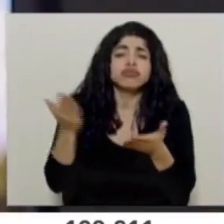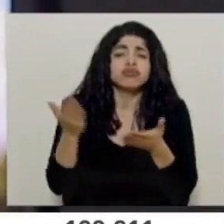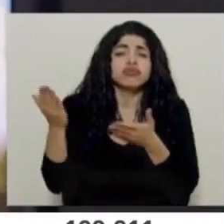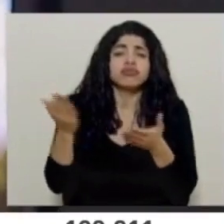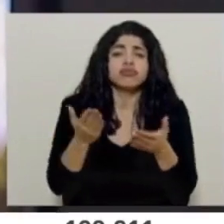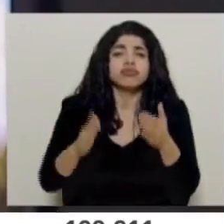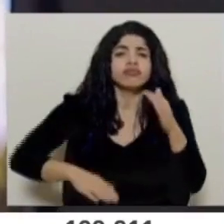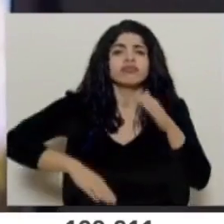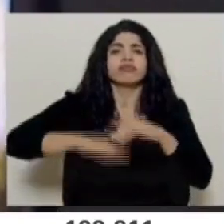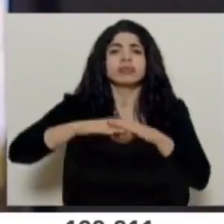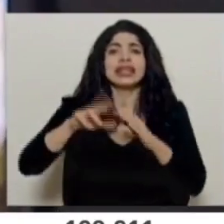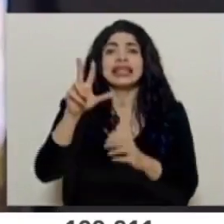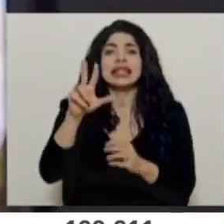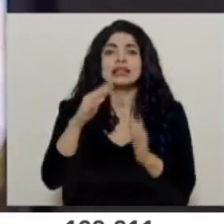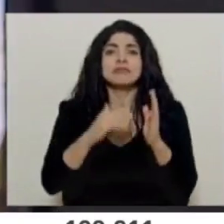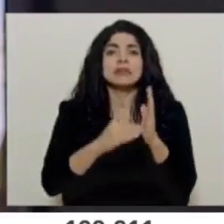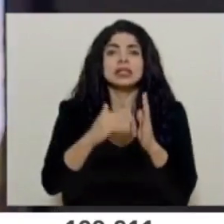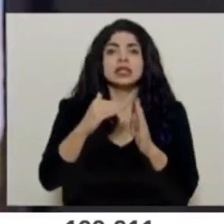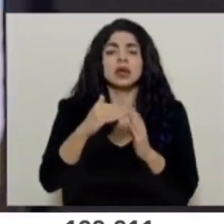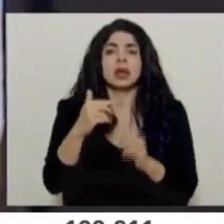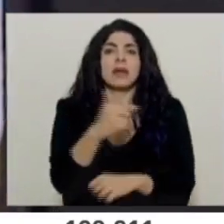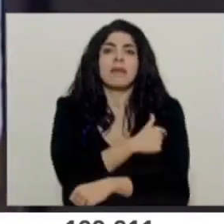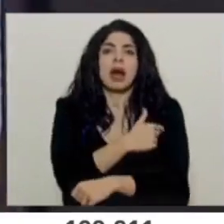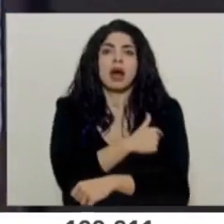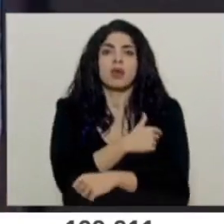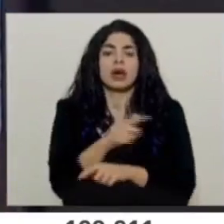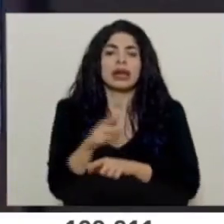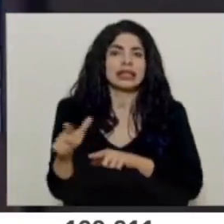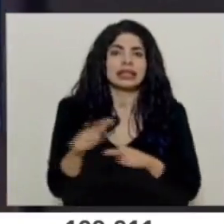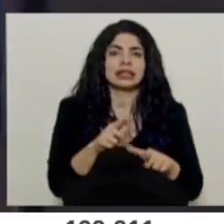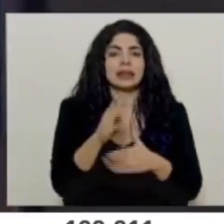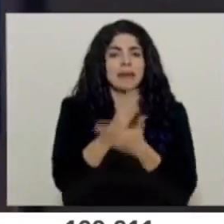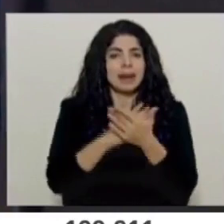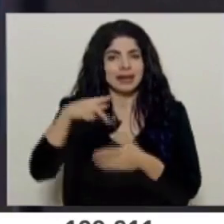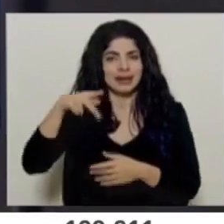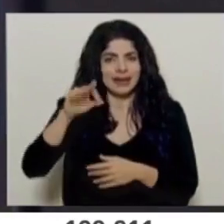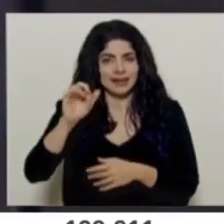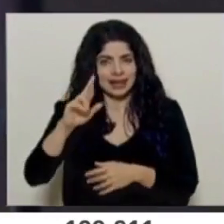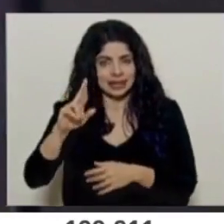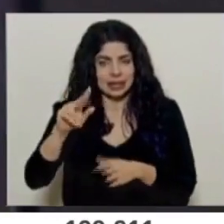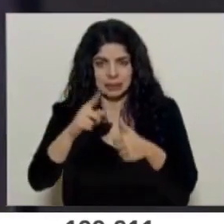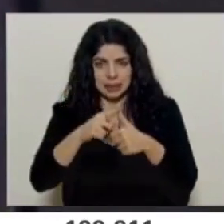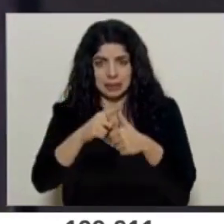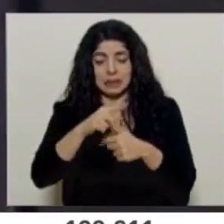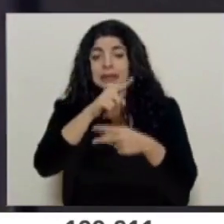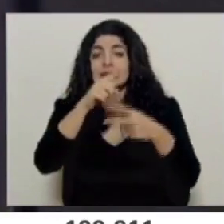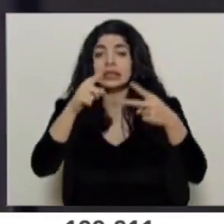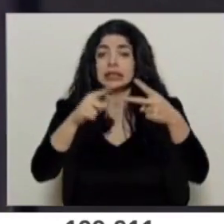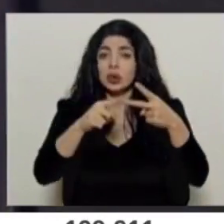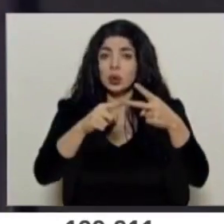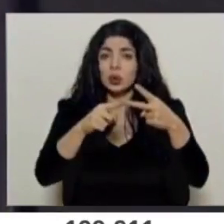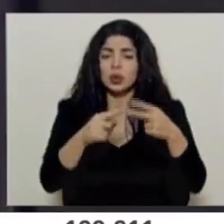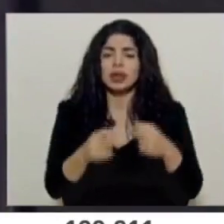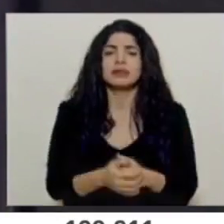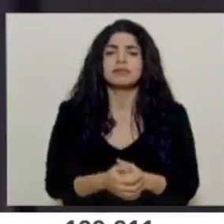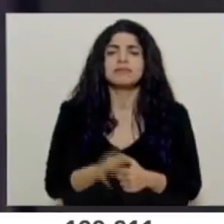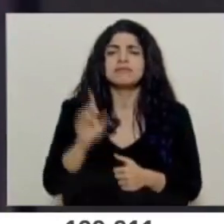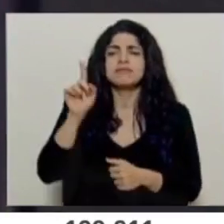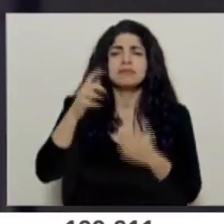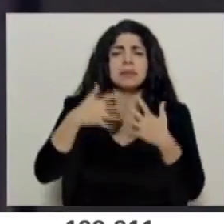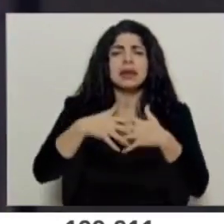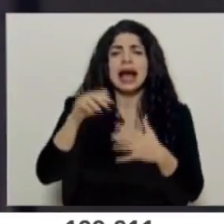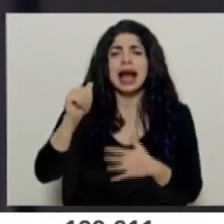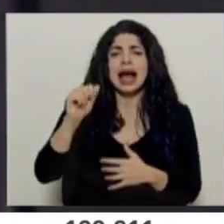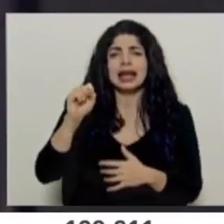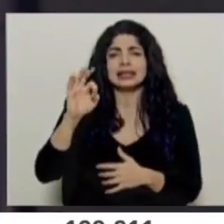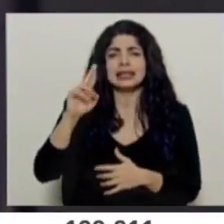3 millones de dosis por parte de la Pfizer? Primera consulta. Segunda, en el caso de AstraZeneca y